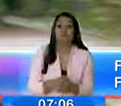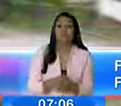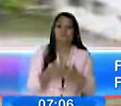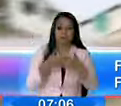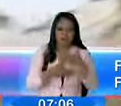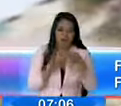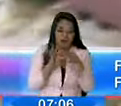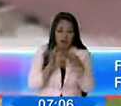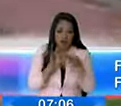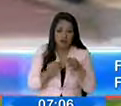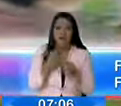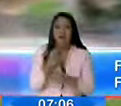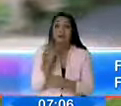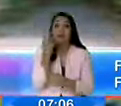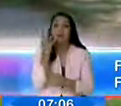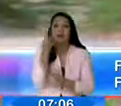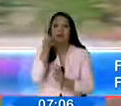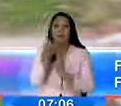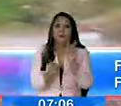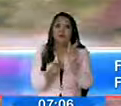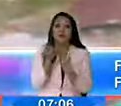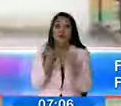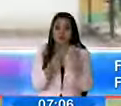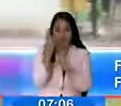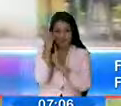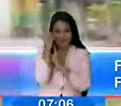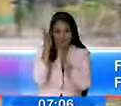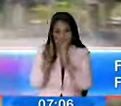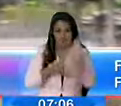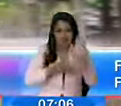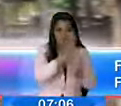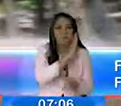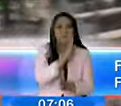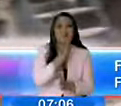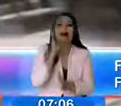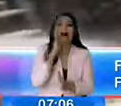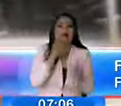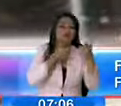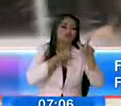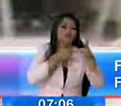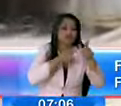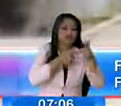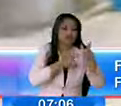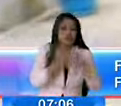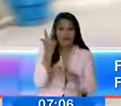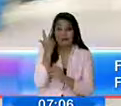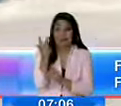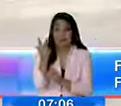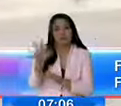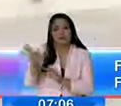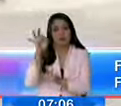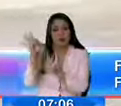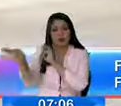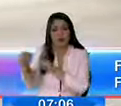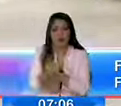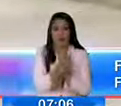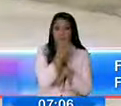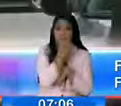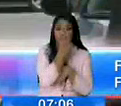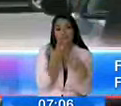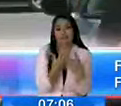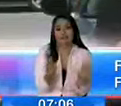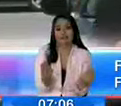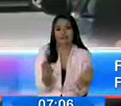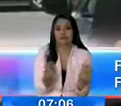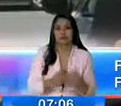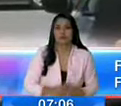4 uniformados habrían salido a libar en un bar. 3 de ellos fueron localizados buscando a su amigo. Búsqueda que continúa sin resultados. No